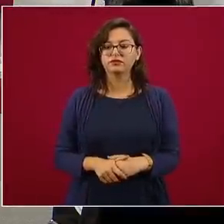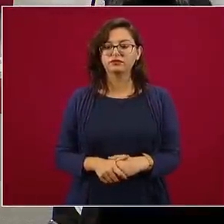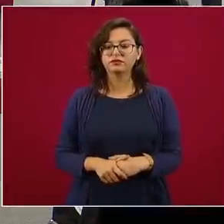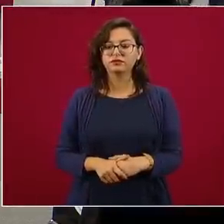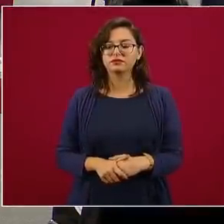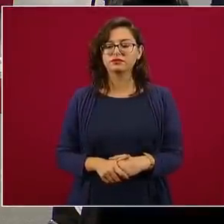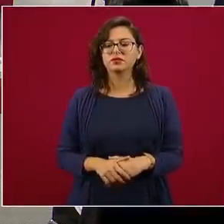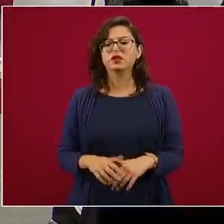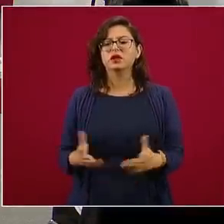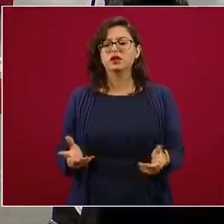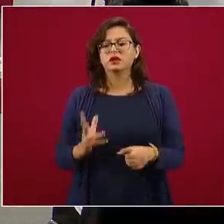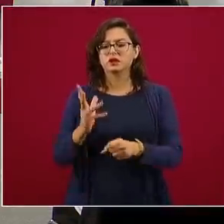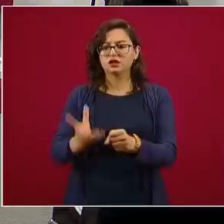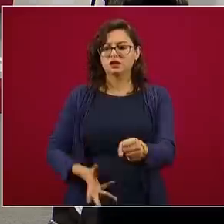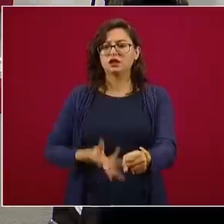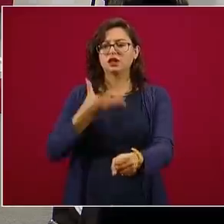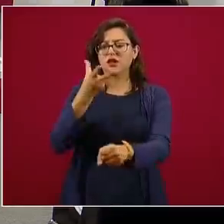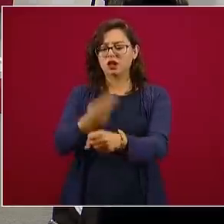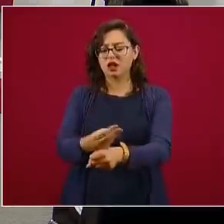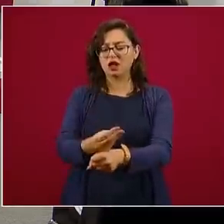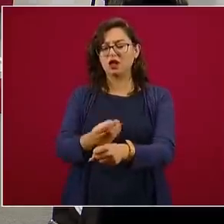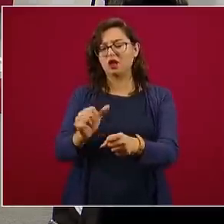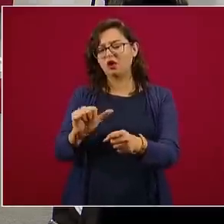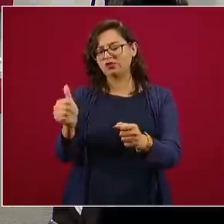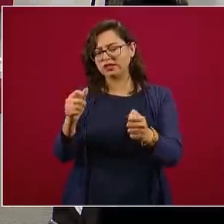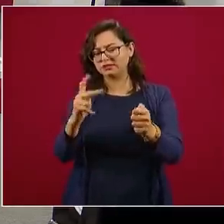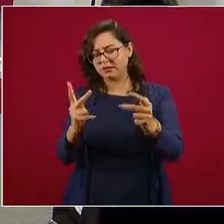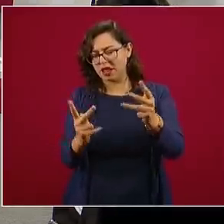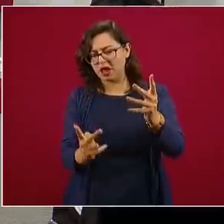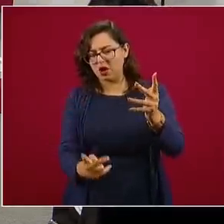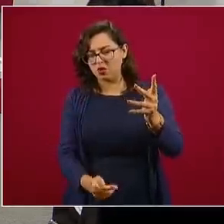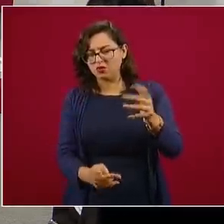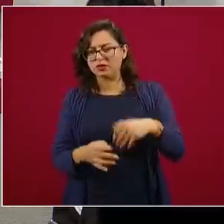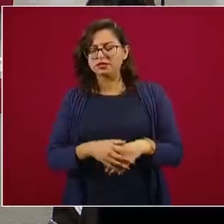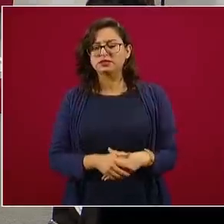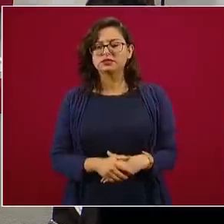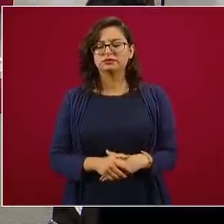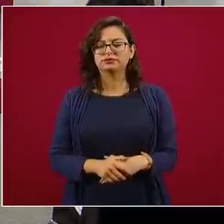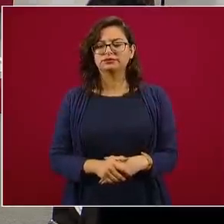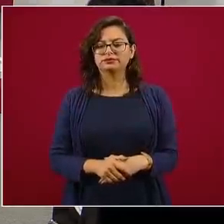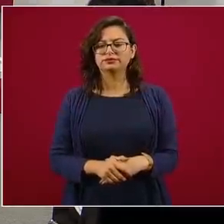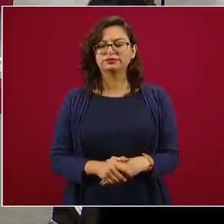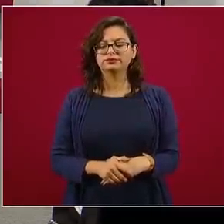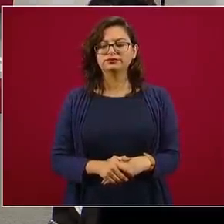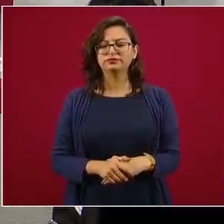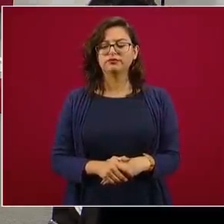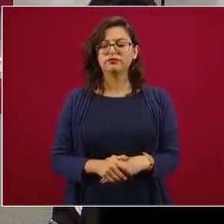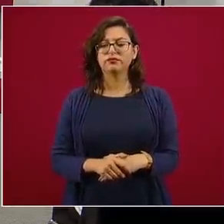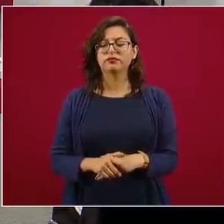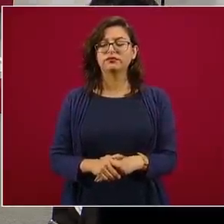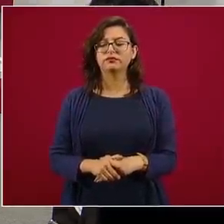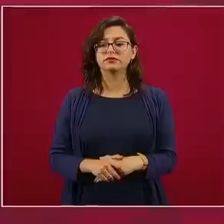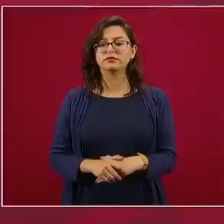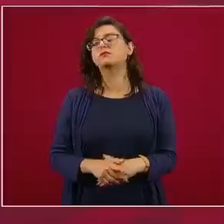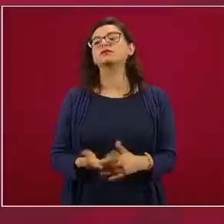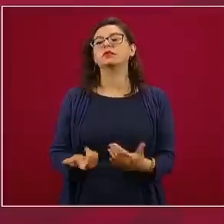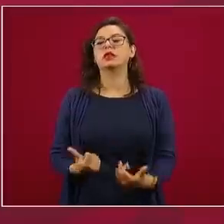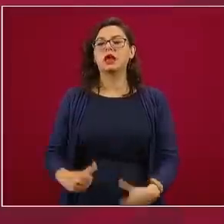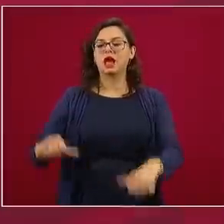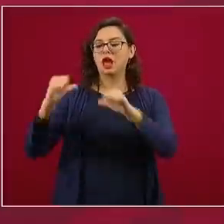Solo agregaría respecto a las preguntas, se saca autorización de las diferentes